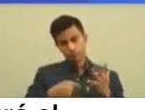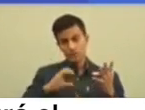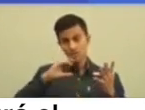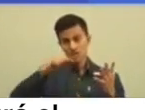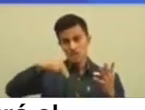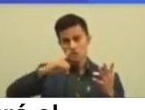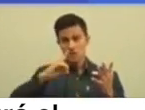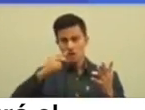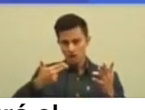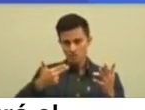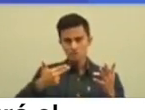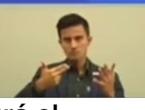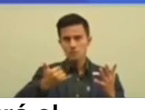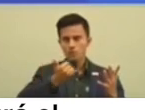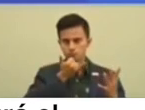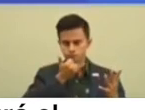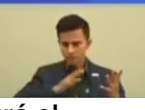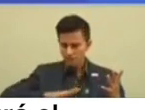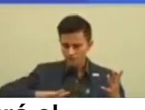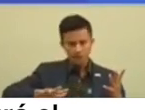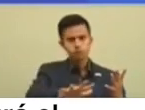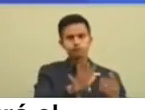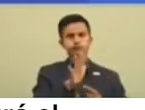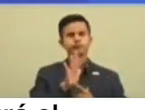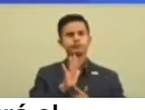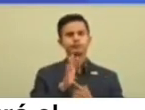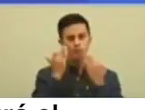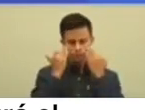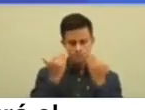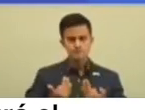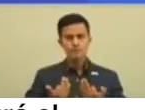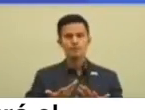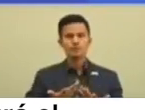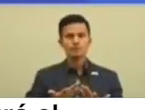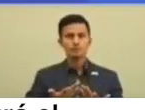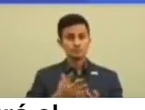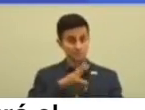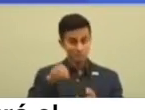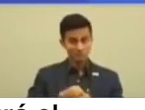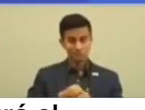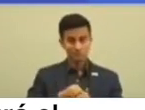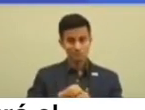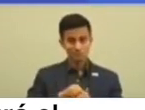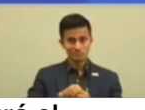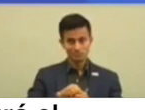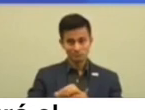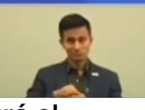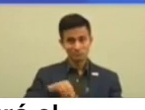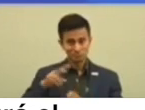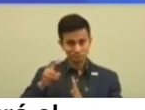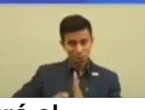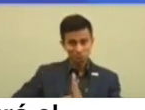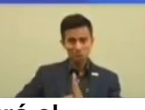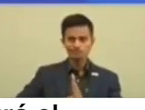Una disculpa pública no constituye únicamente el cumplimiento a una recomendación, es también una convicción y un